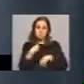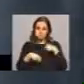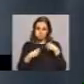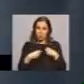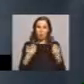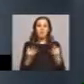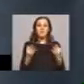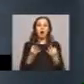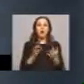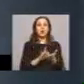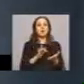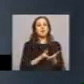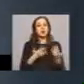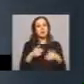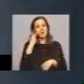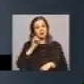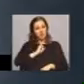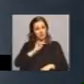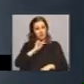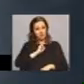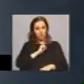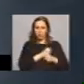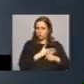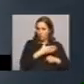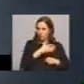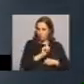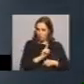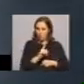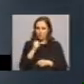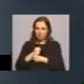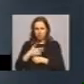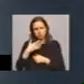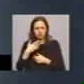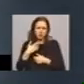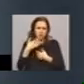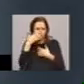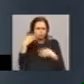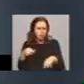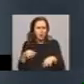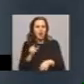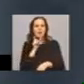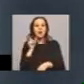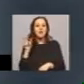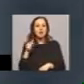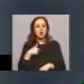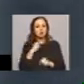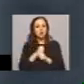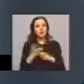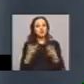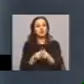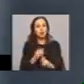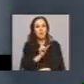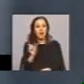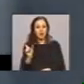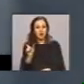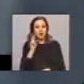novelas, pero también en mi vida, la vida civil, no la vida laboral, es las palabras, porque yo me dedico a ellas, trabajo con ellas, y yo veo el